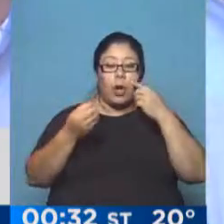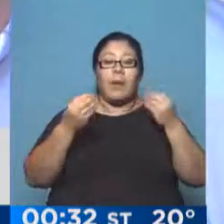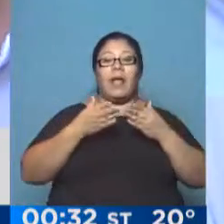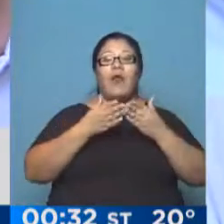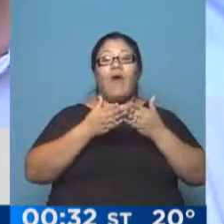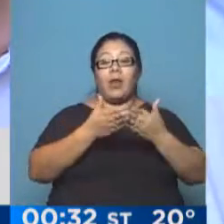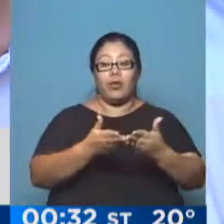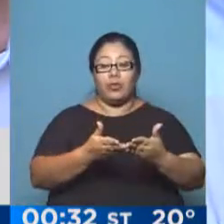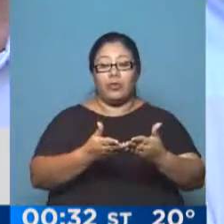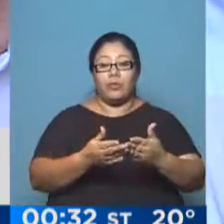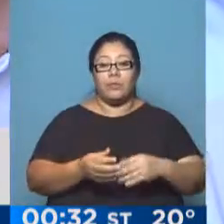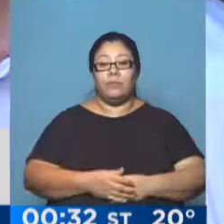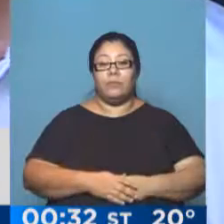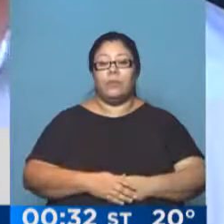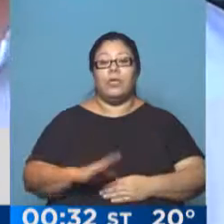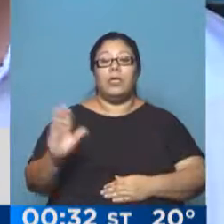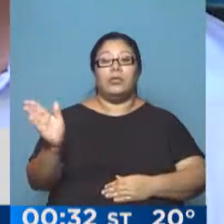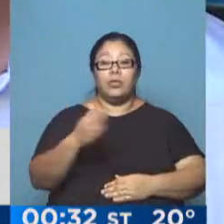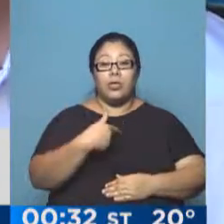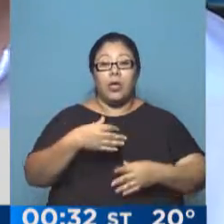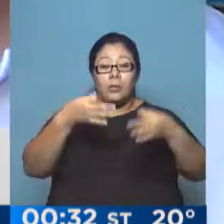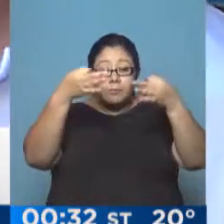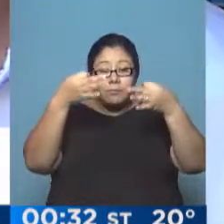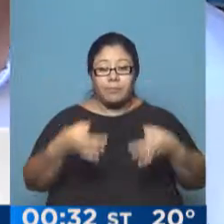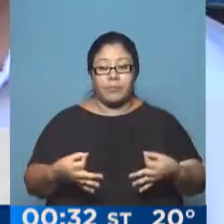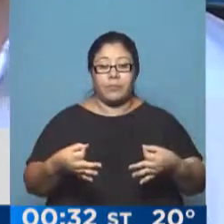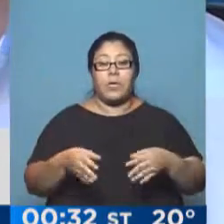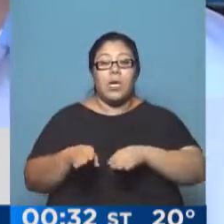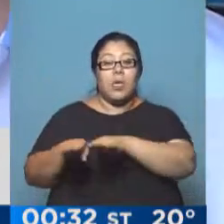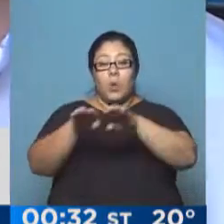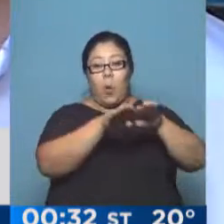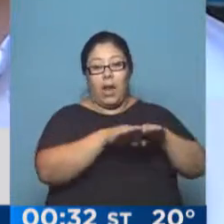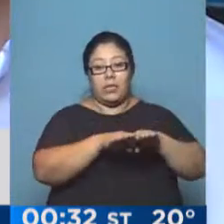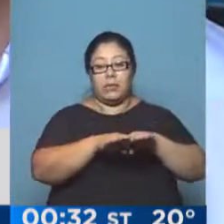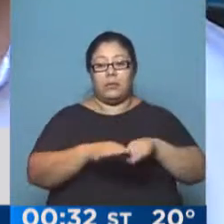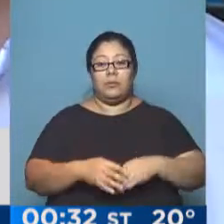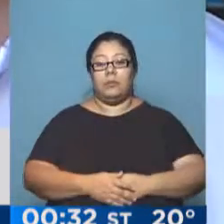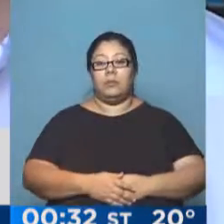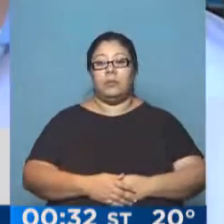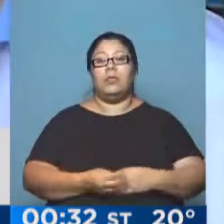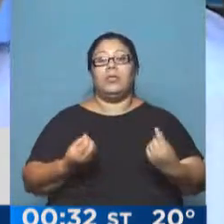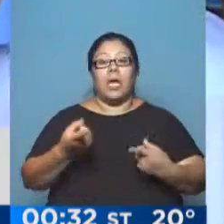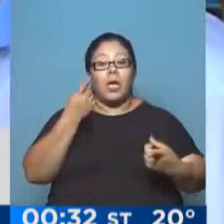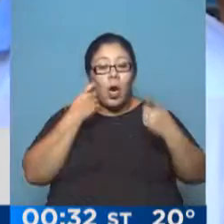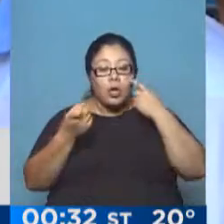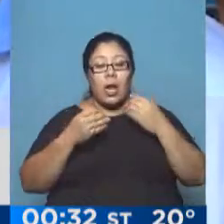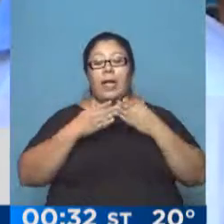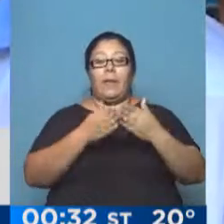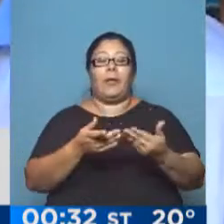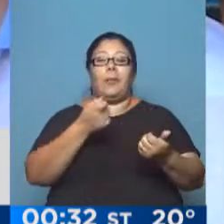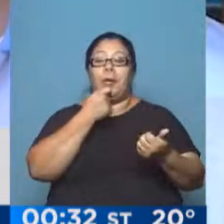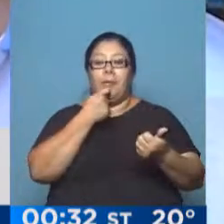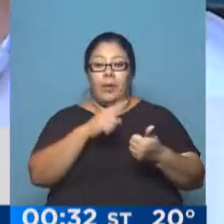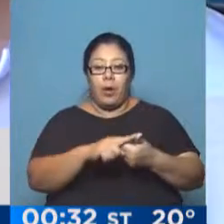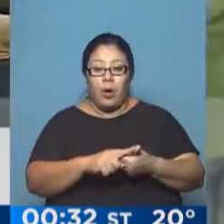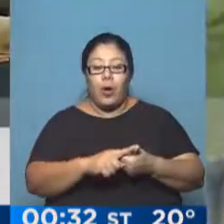barcos estén todos en condición de, o igualdad de condiciones. O sea, lo que se hace, se controla que el barco sea,